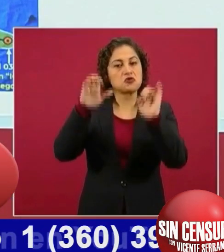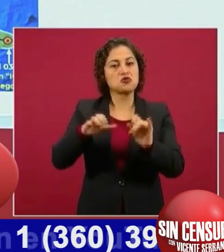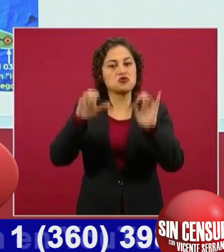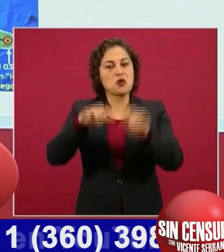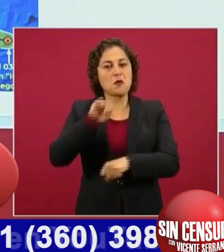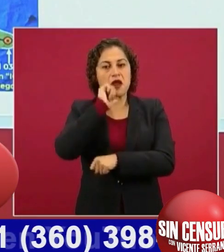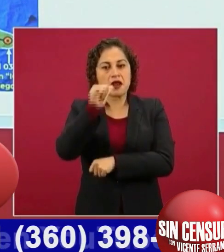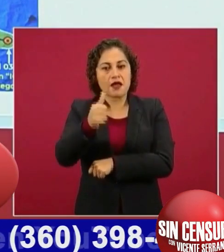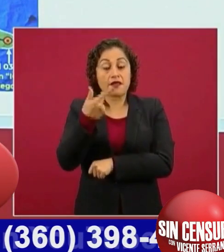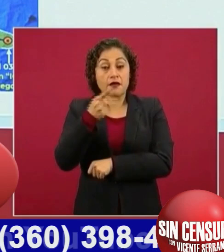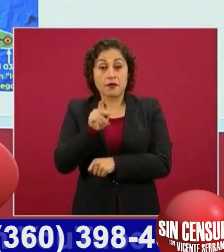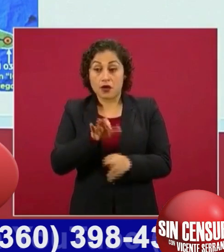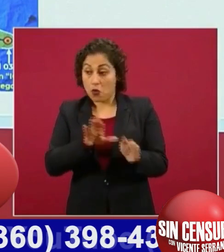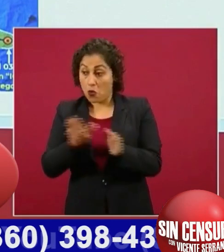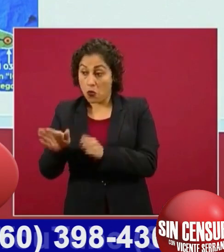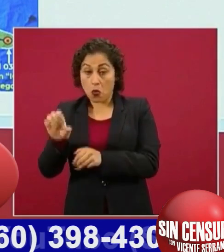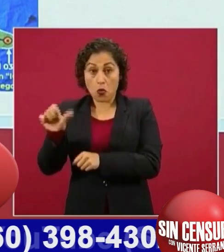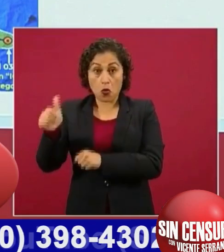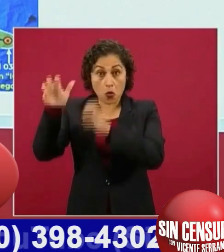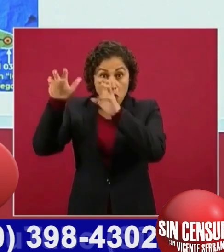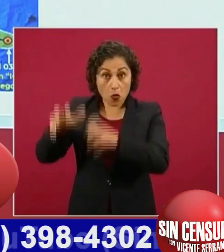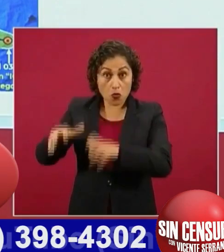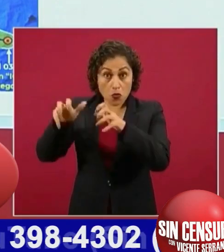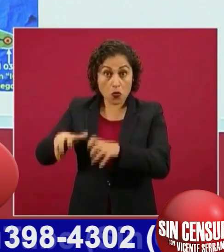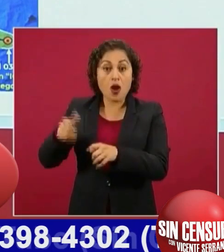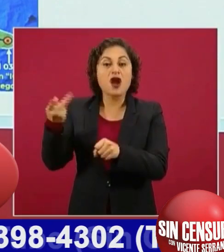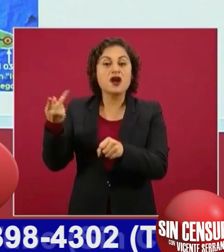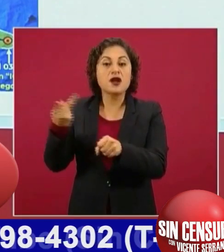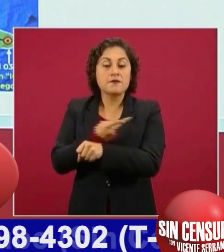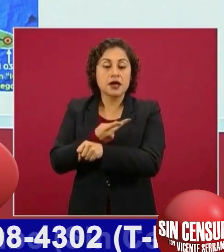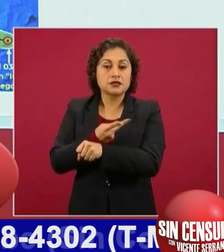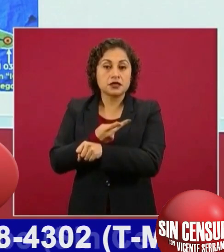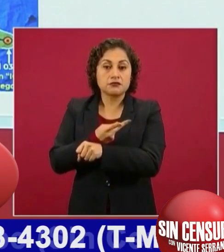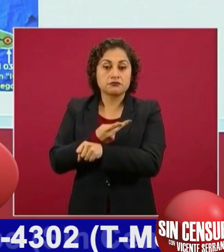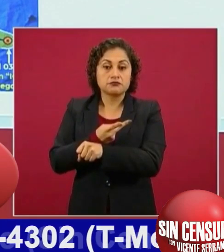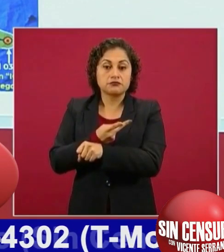lluvia es aquí, toda el agua